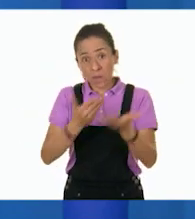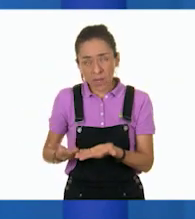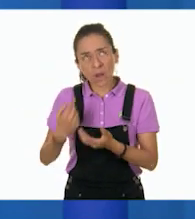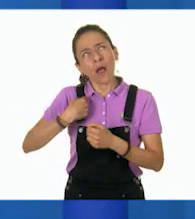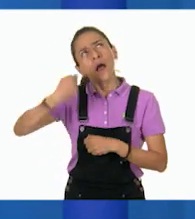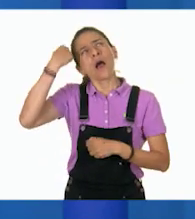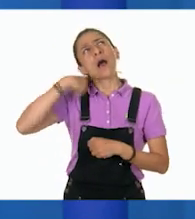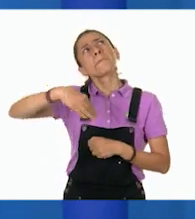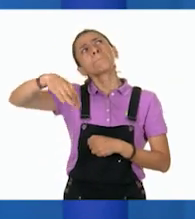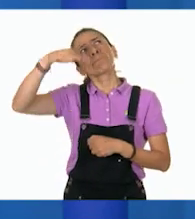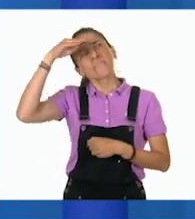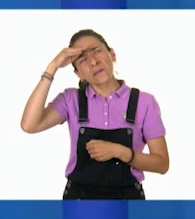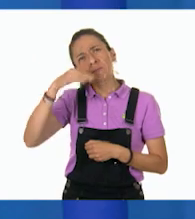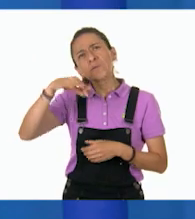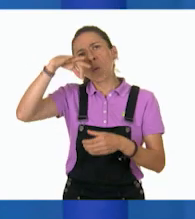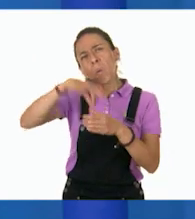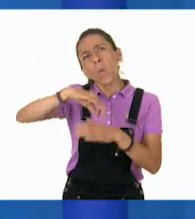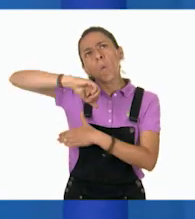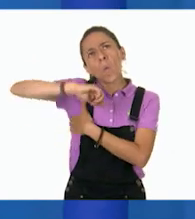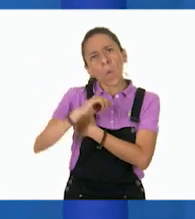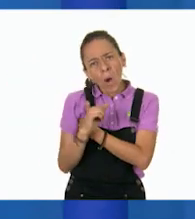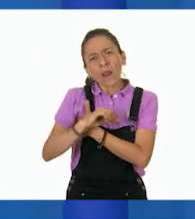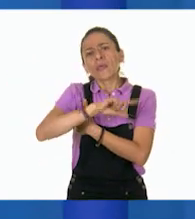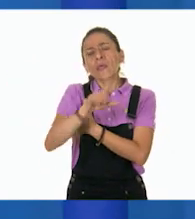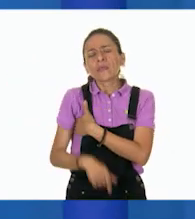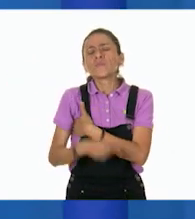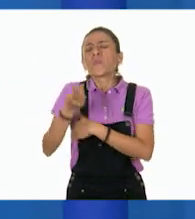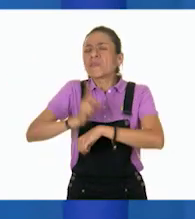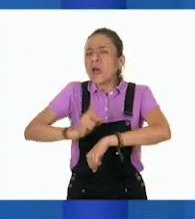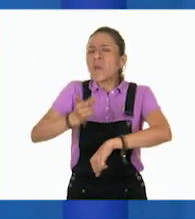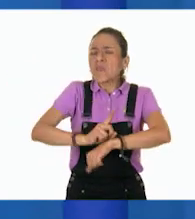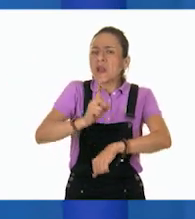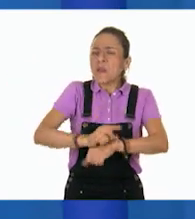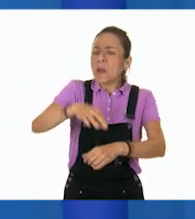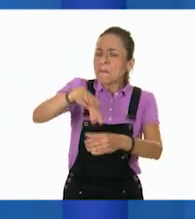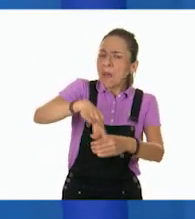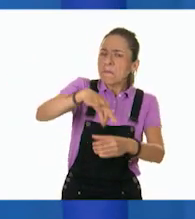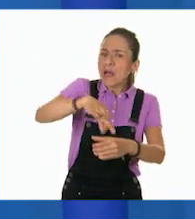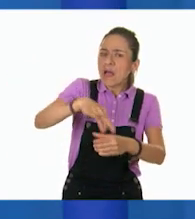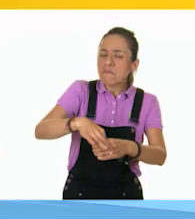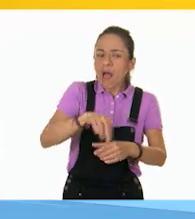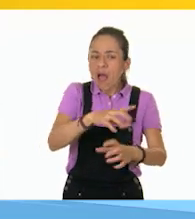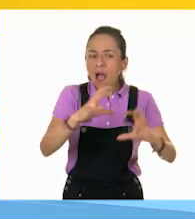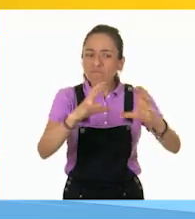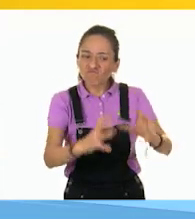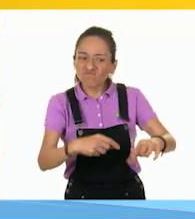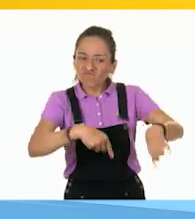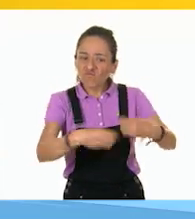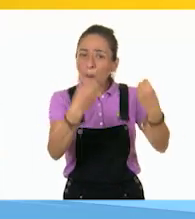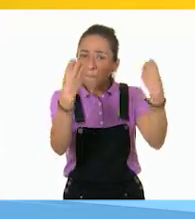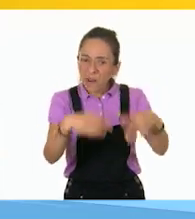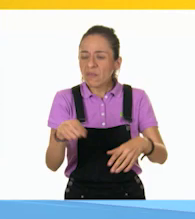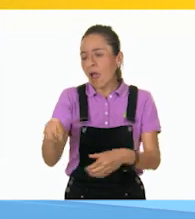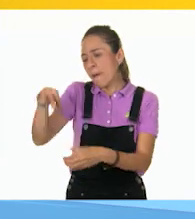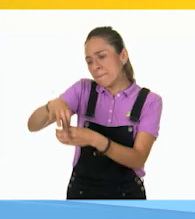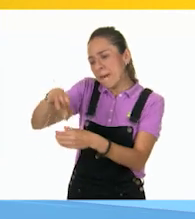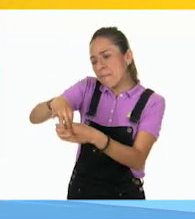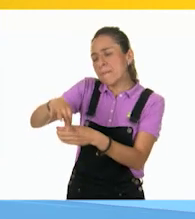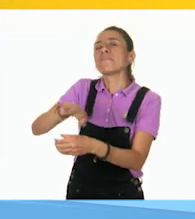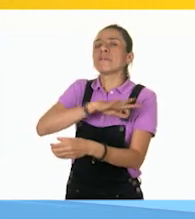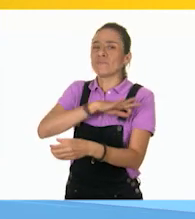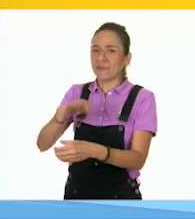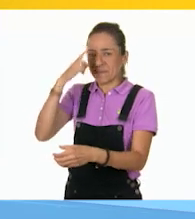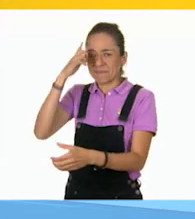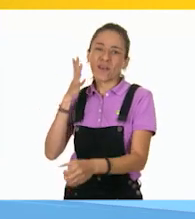ahorraba algo de dinero, podría juntar lo suficiente para comprar el balón de fútbol que había perdido. ¿Y cuánto ahorraba